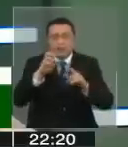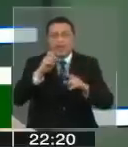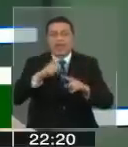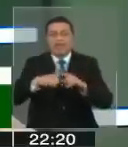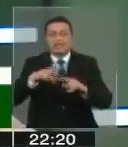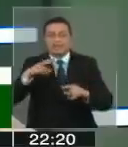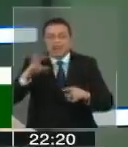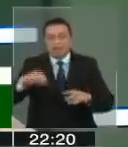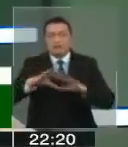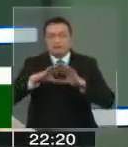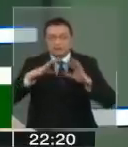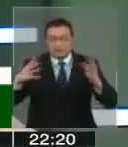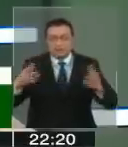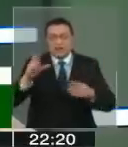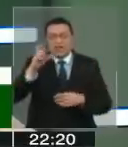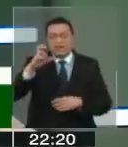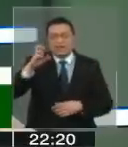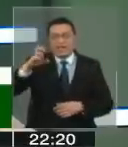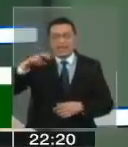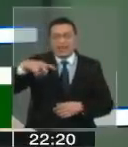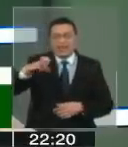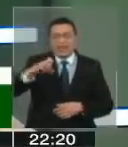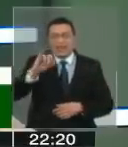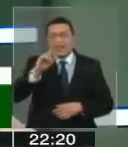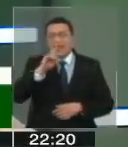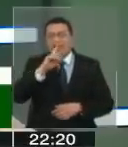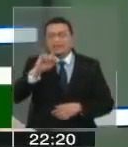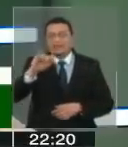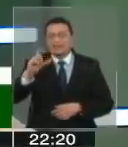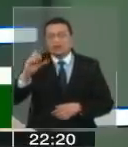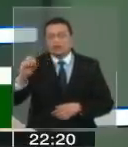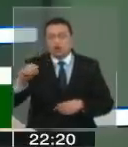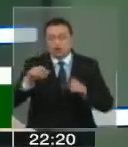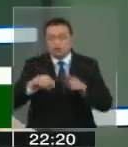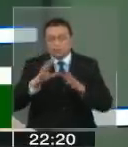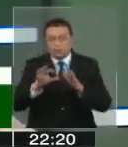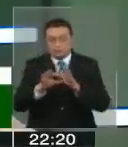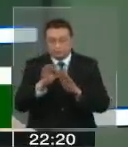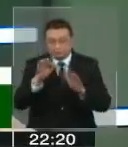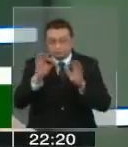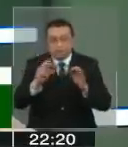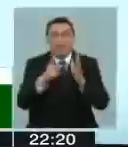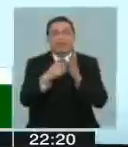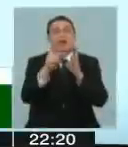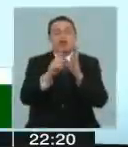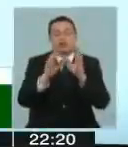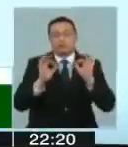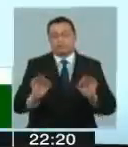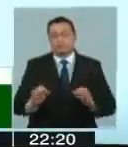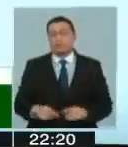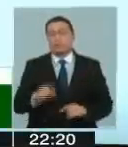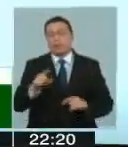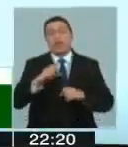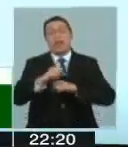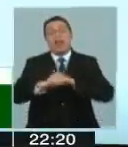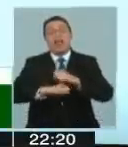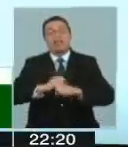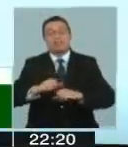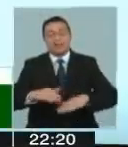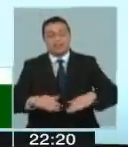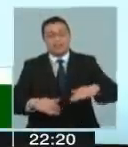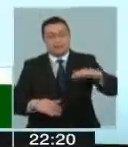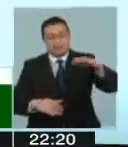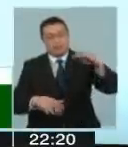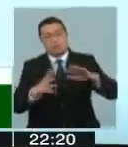exámenes genéticos hasta finalmente llegar en algunos niños al diagnóstico. ¿A qué edad aproximadamente se hace